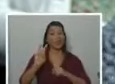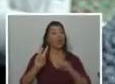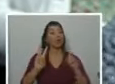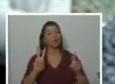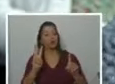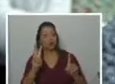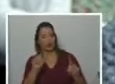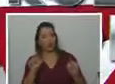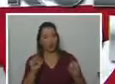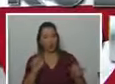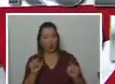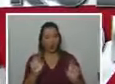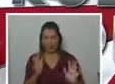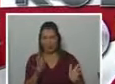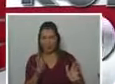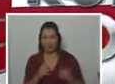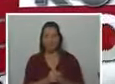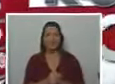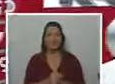2-1. Ahí por ahí puede andar el marcador.